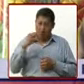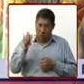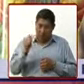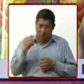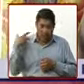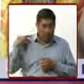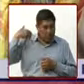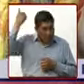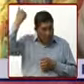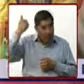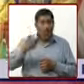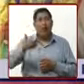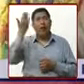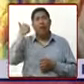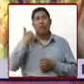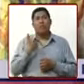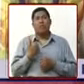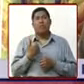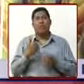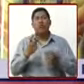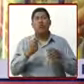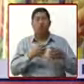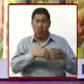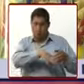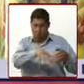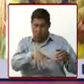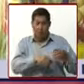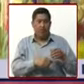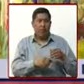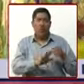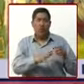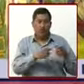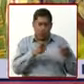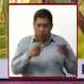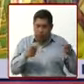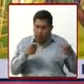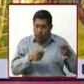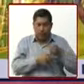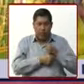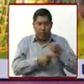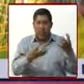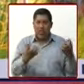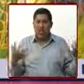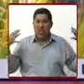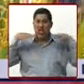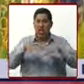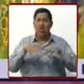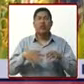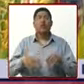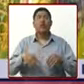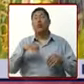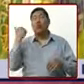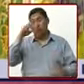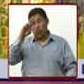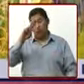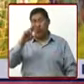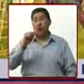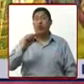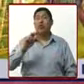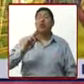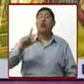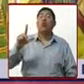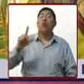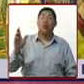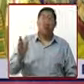comandante de los Colorados, que ha prestado parte de su guarnición para tomar la Casa Murillo; el señor Raúl Barberí